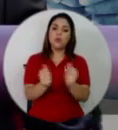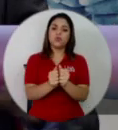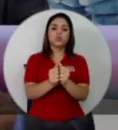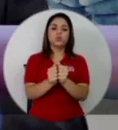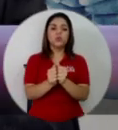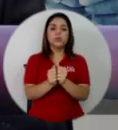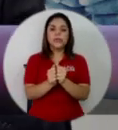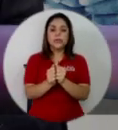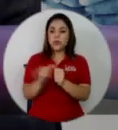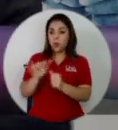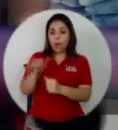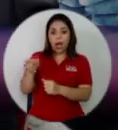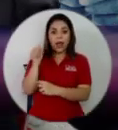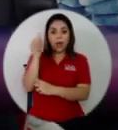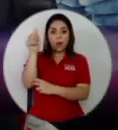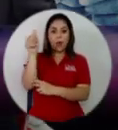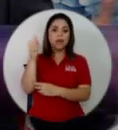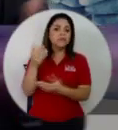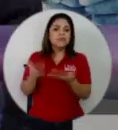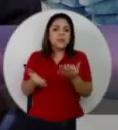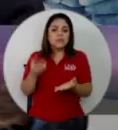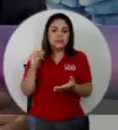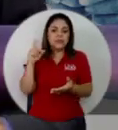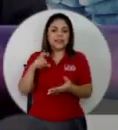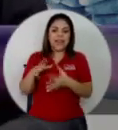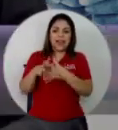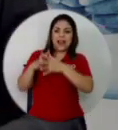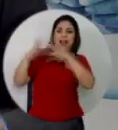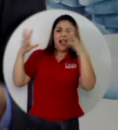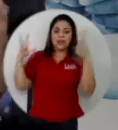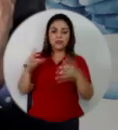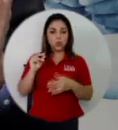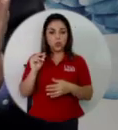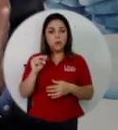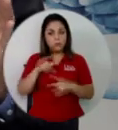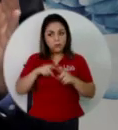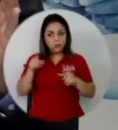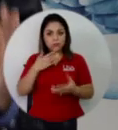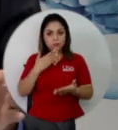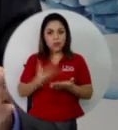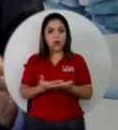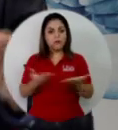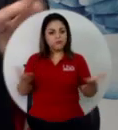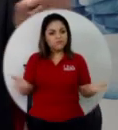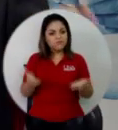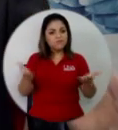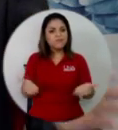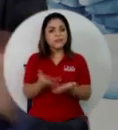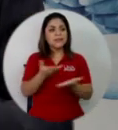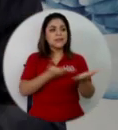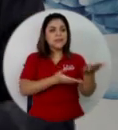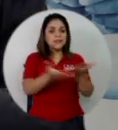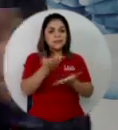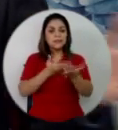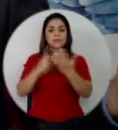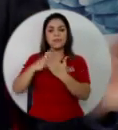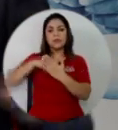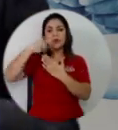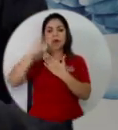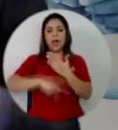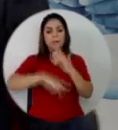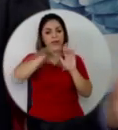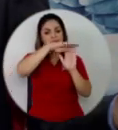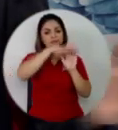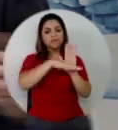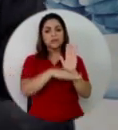lo que tenemos en Alajuela, que tal vez no tiene que ser tan grande por el tamaño de las poblaciones, pero que sí puede ser muy efectivo en llevar más servicios, más